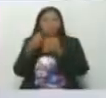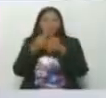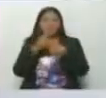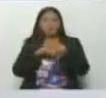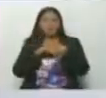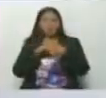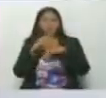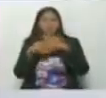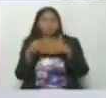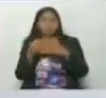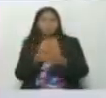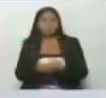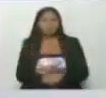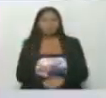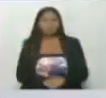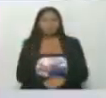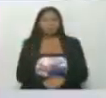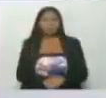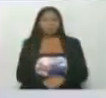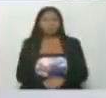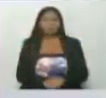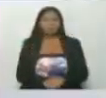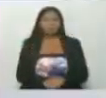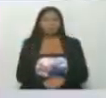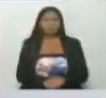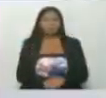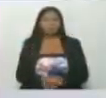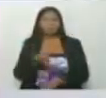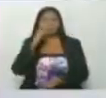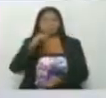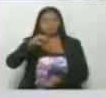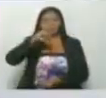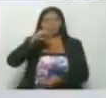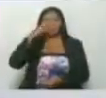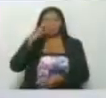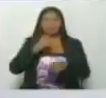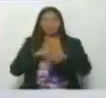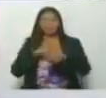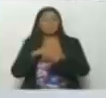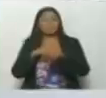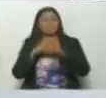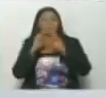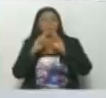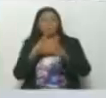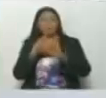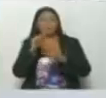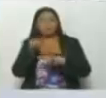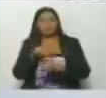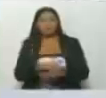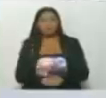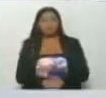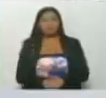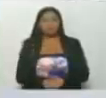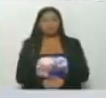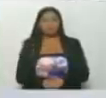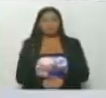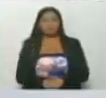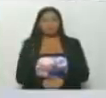porque viola ahora el diputado si tiene tiempo para ese análisis de